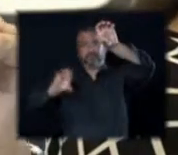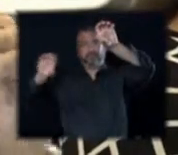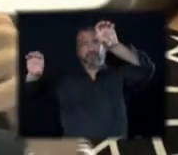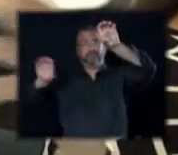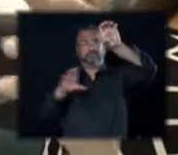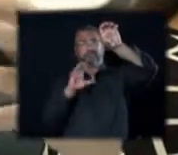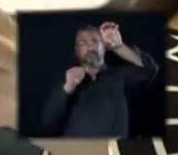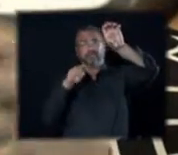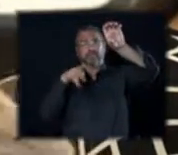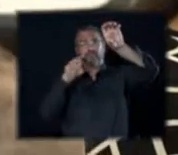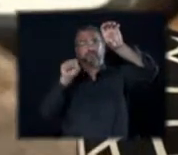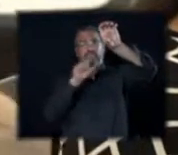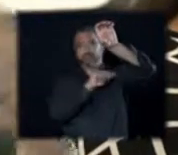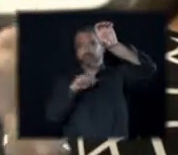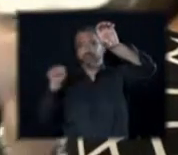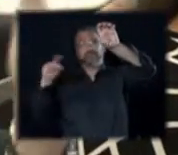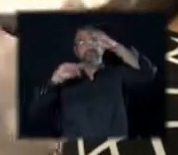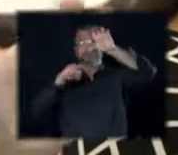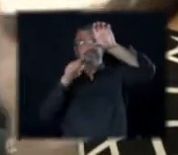con los recintos.